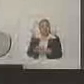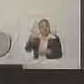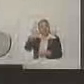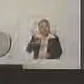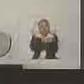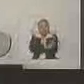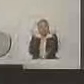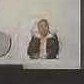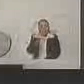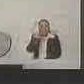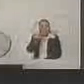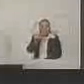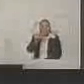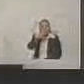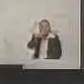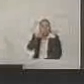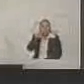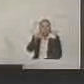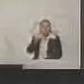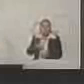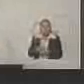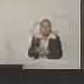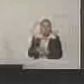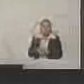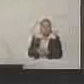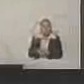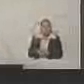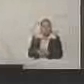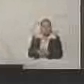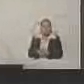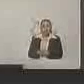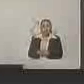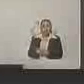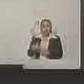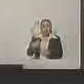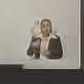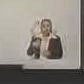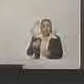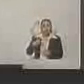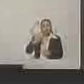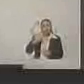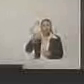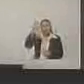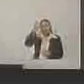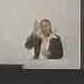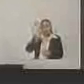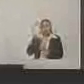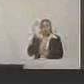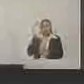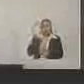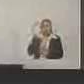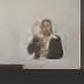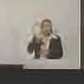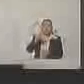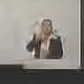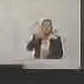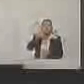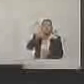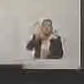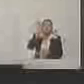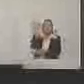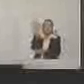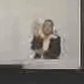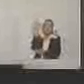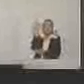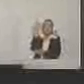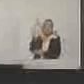comunidad. Te repito, soy Yolanda Tobar, soy profesora de educación preescolar y en este tránsito aprendí